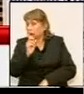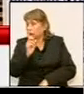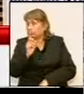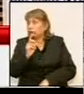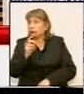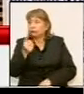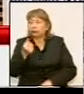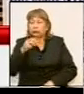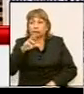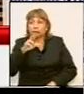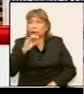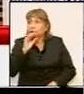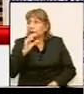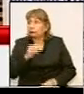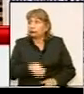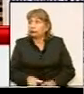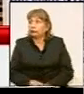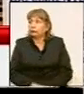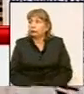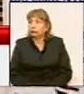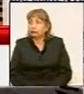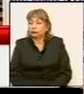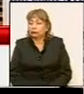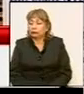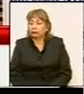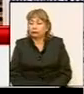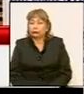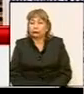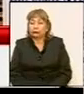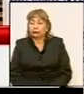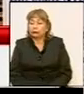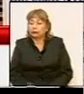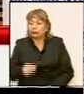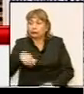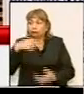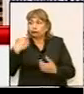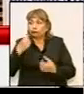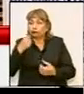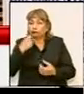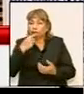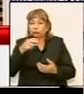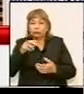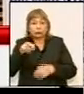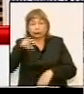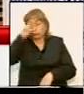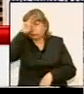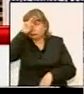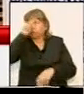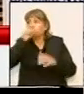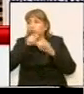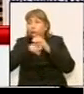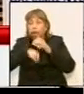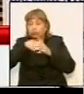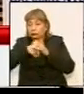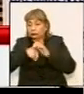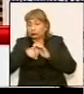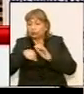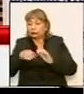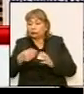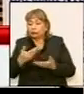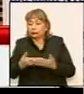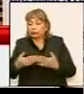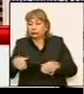Cajamarca y Apurímac. Hay una diversificación muy grande de los proyectos mineros alrededor del Perú. El Perú es un país minero. Vamos a seguir un poquito más. Siguiente, por favor,